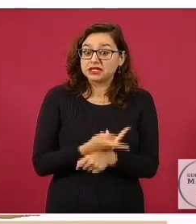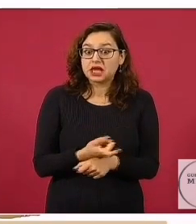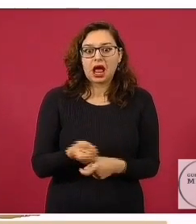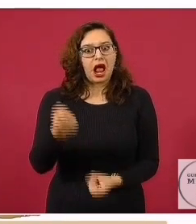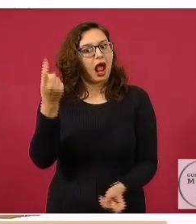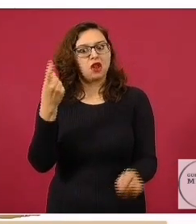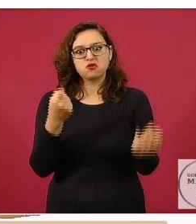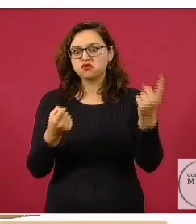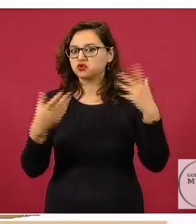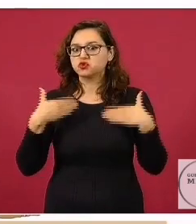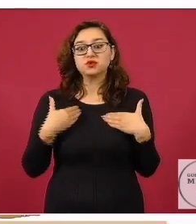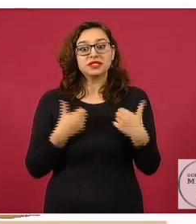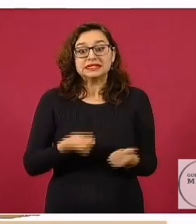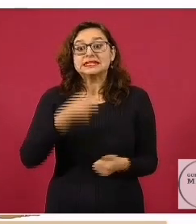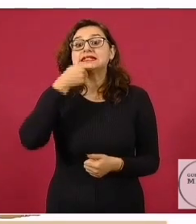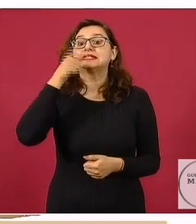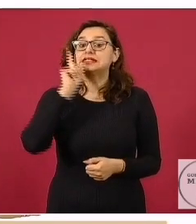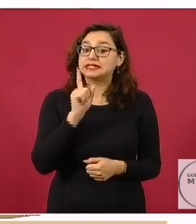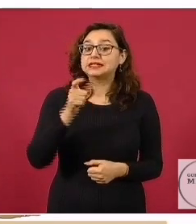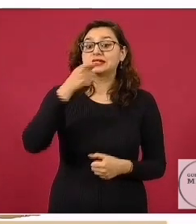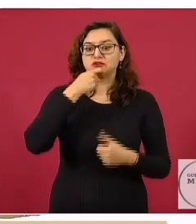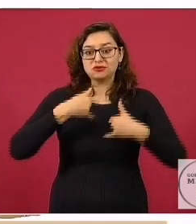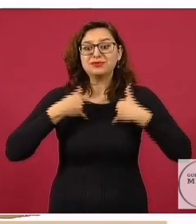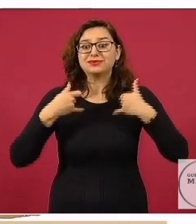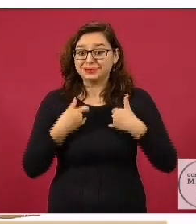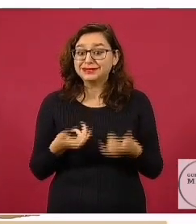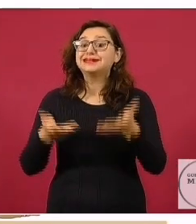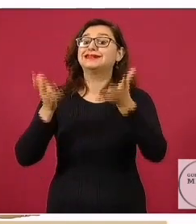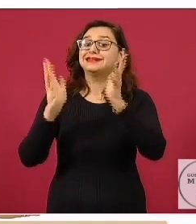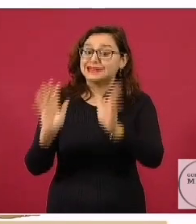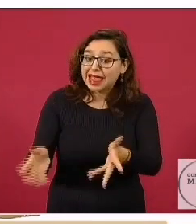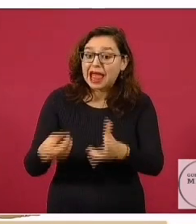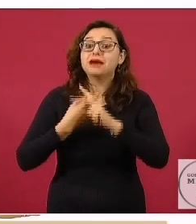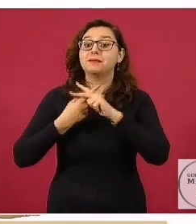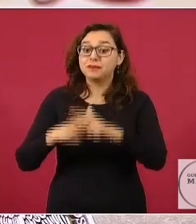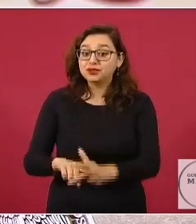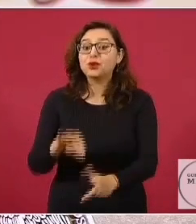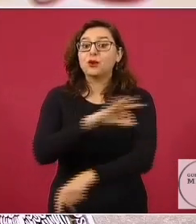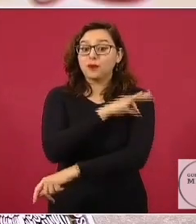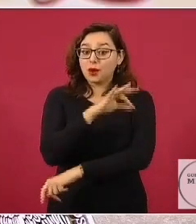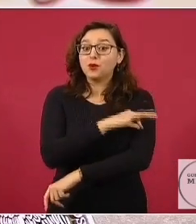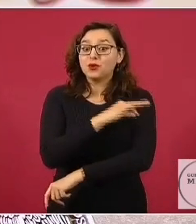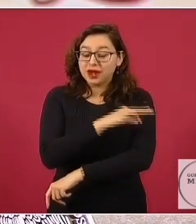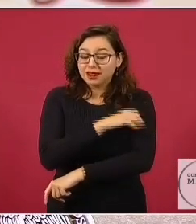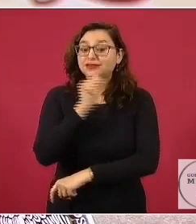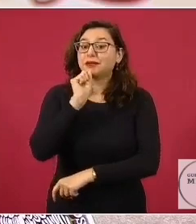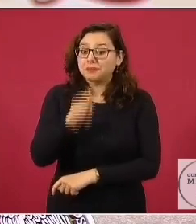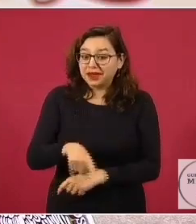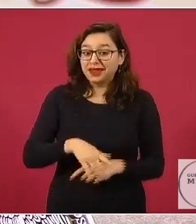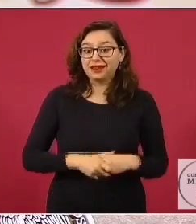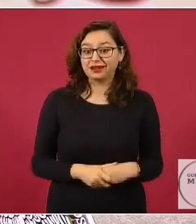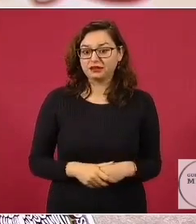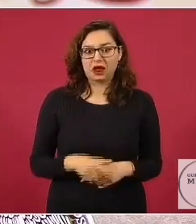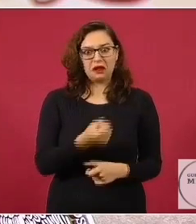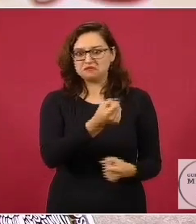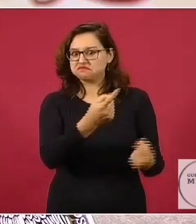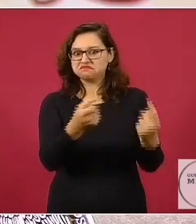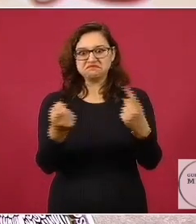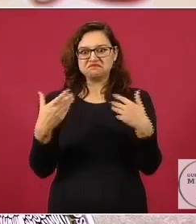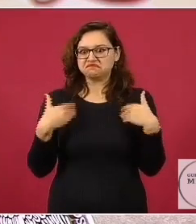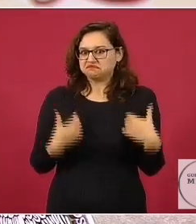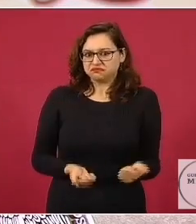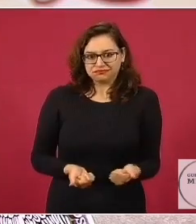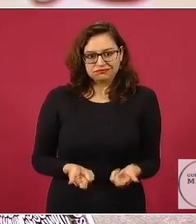claro que niñas, niños y adolescentes también están siendo protegidos a partir de los 14 años, y en el caso de